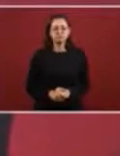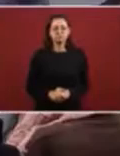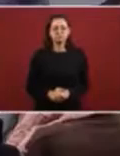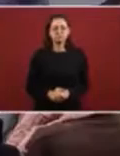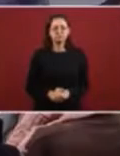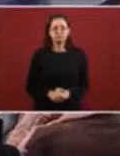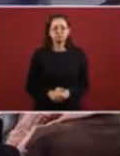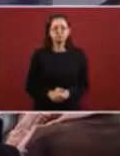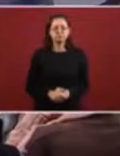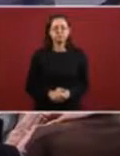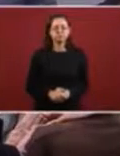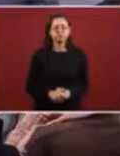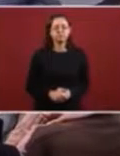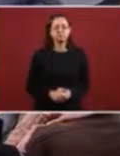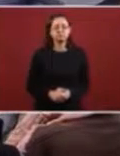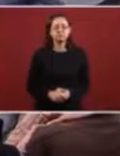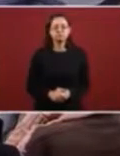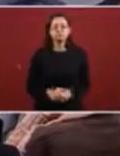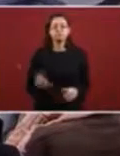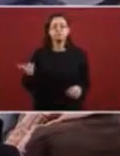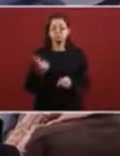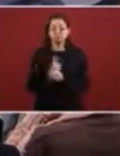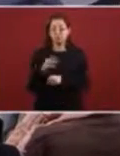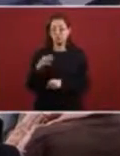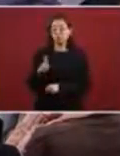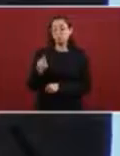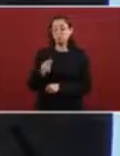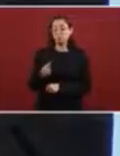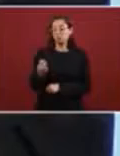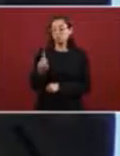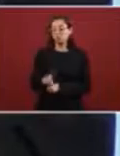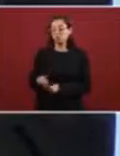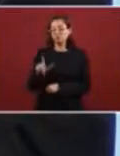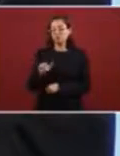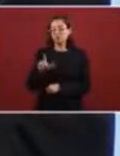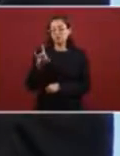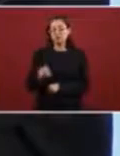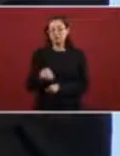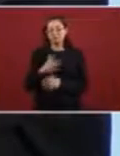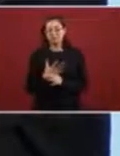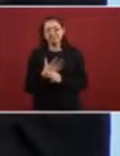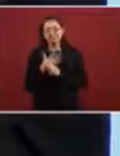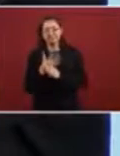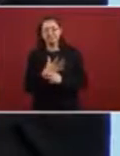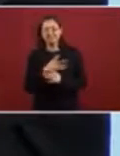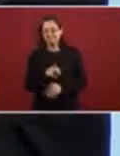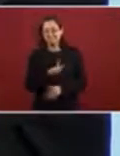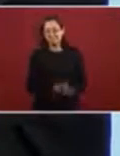y eliseo mayor dedo hace referencia al franco